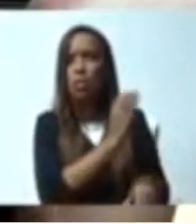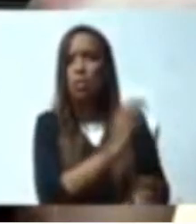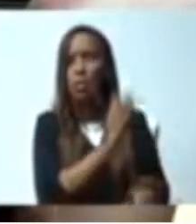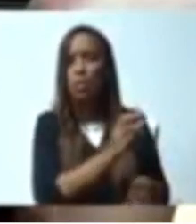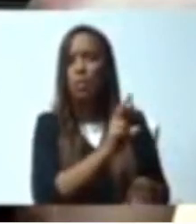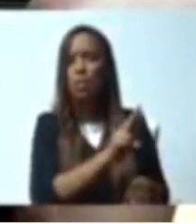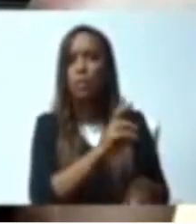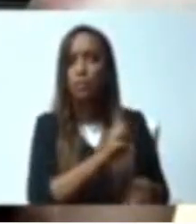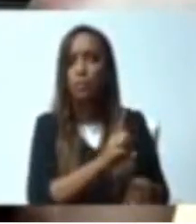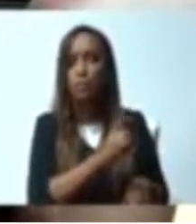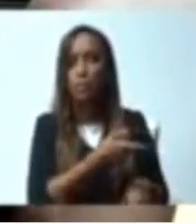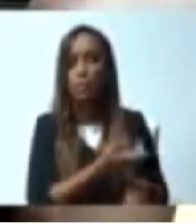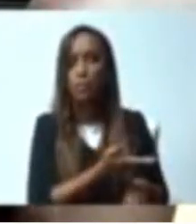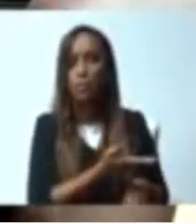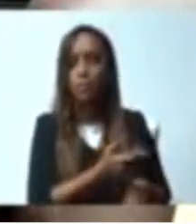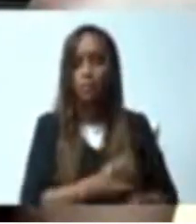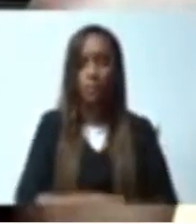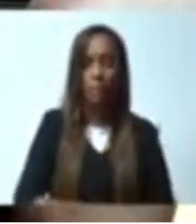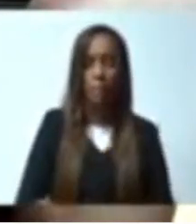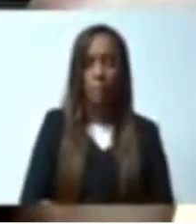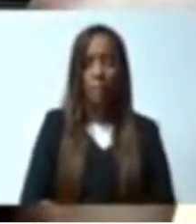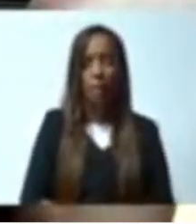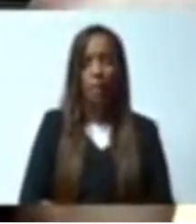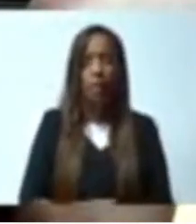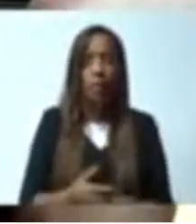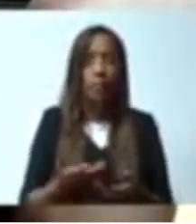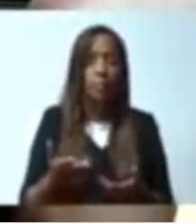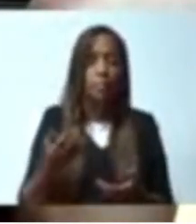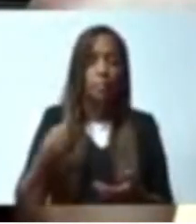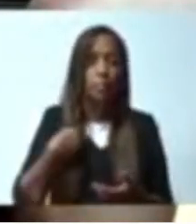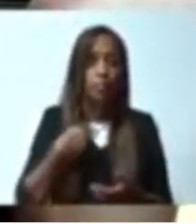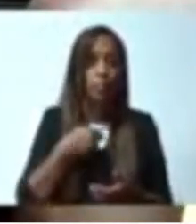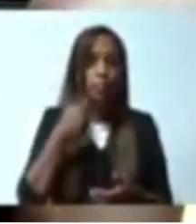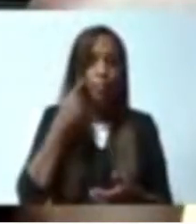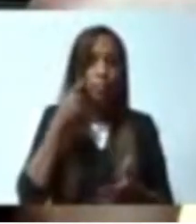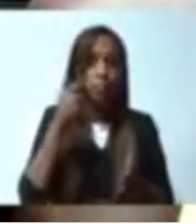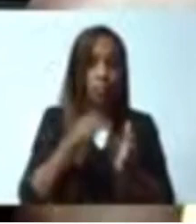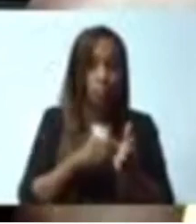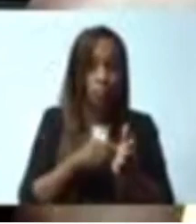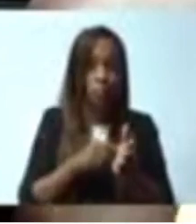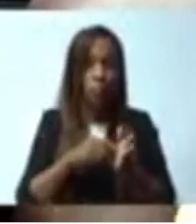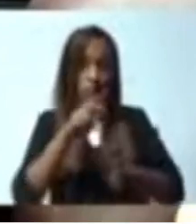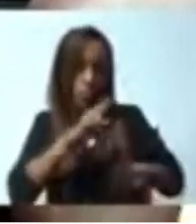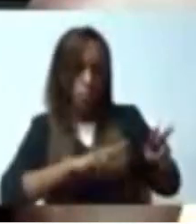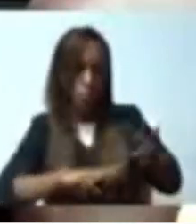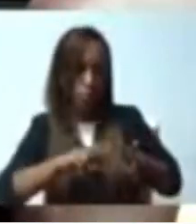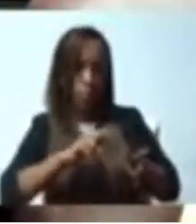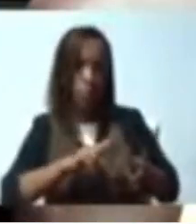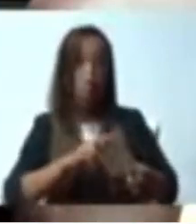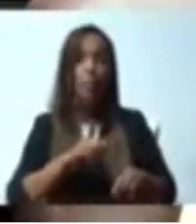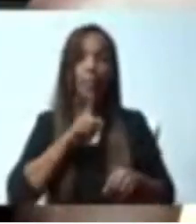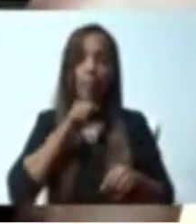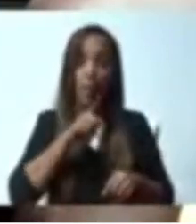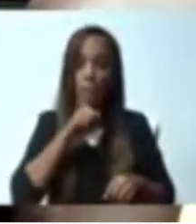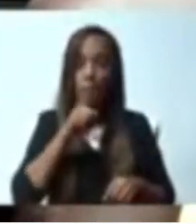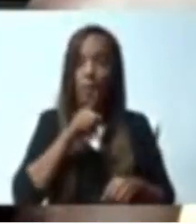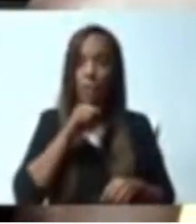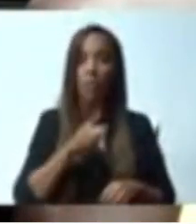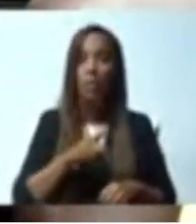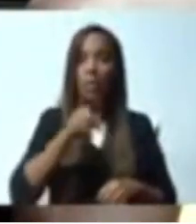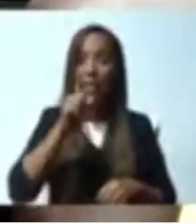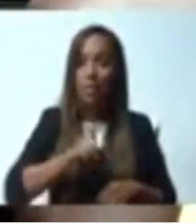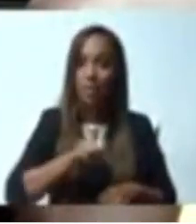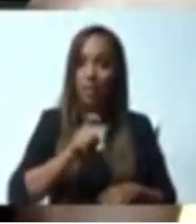de conciliación, con una mejor ley, que defina mejor los roles de cada uno de los integrantes del Pleno de ese